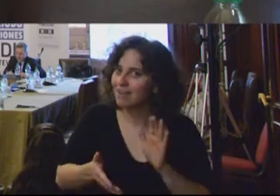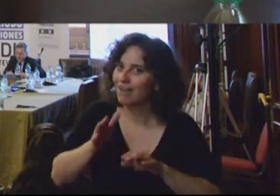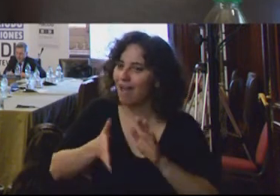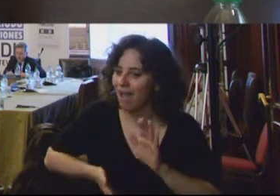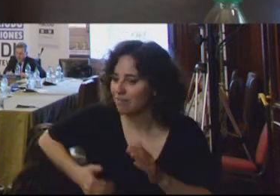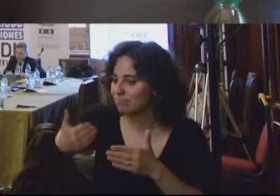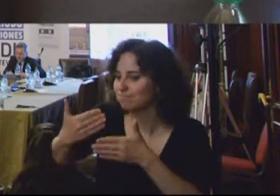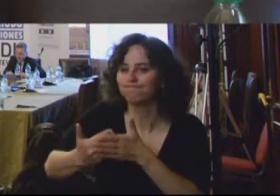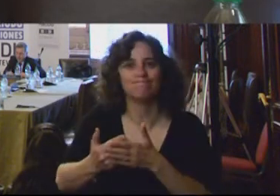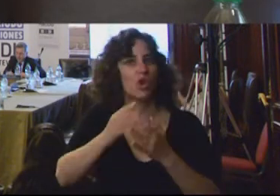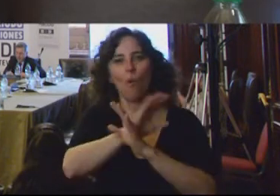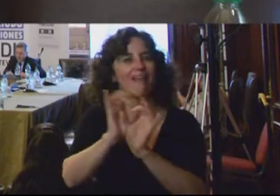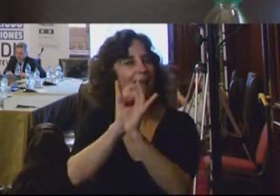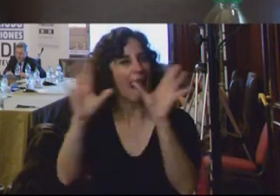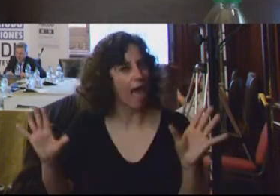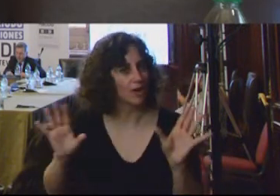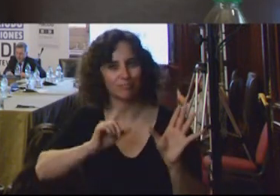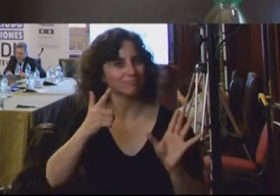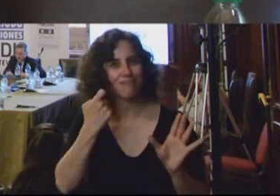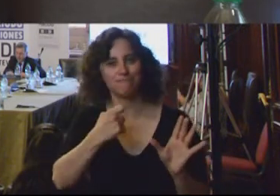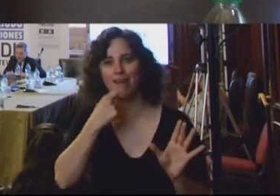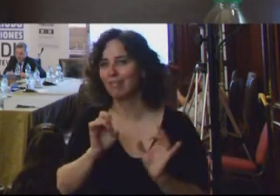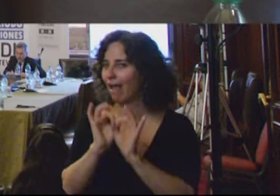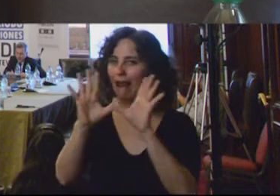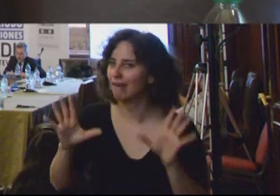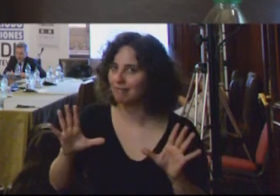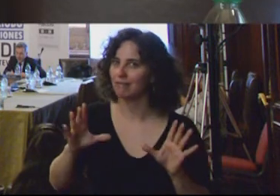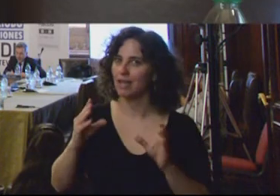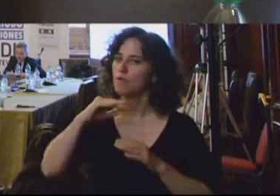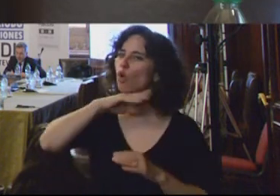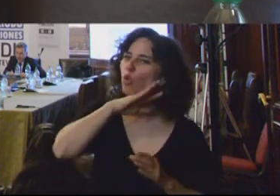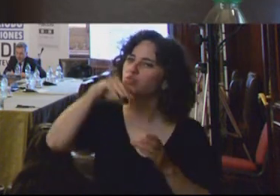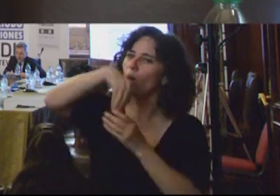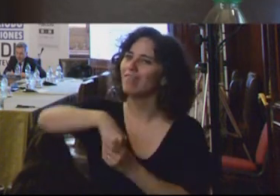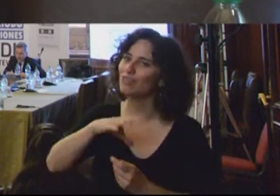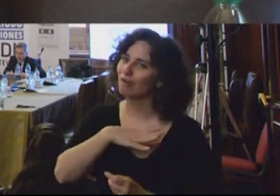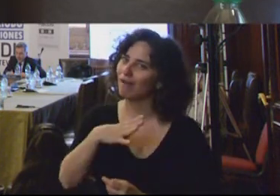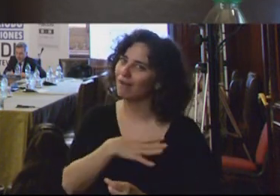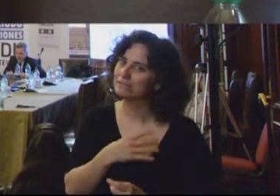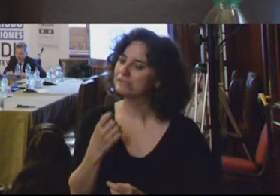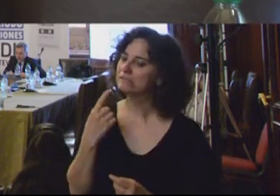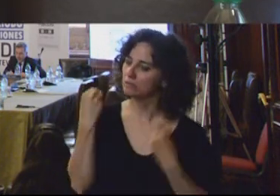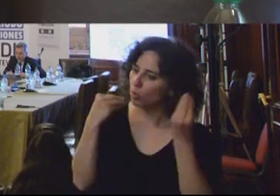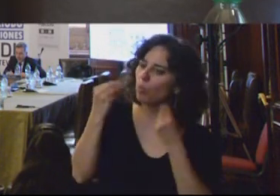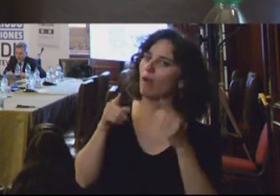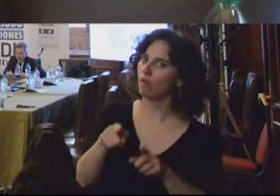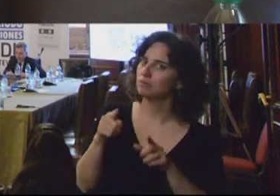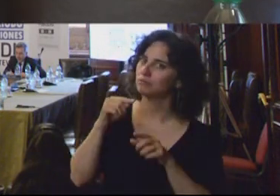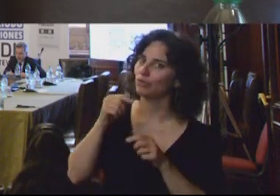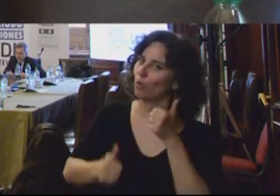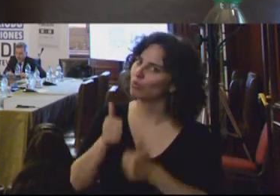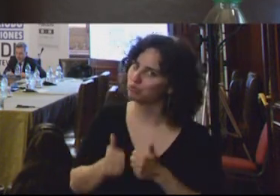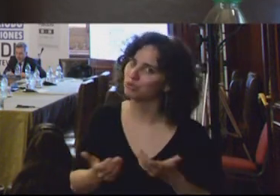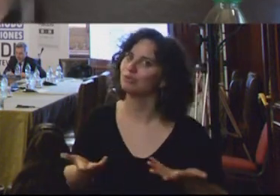de transparencia y la corrupción han sido, realmente han afectado muchísimo el